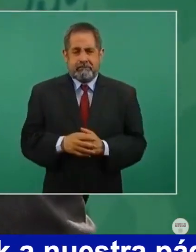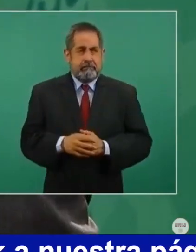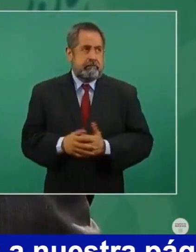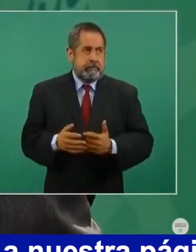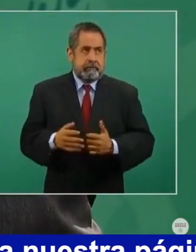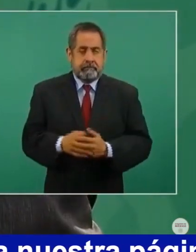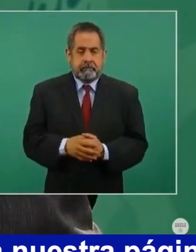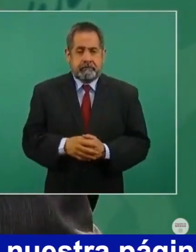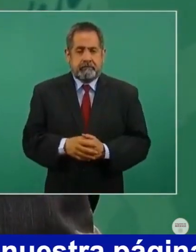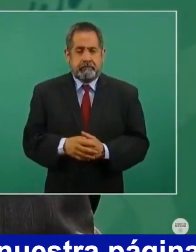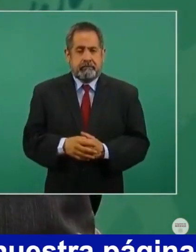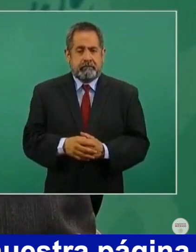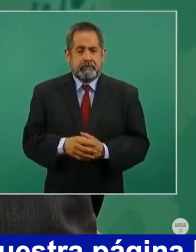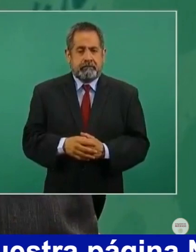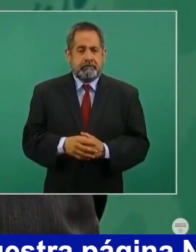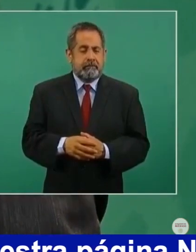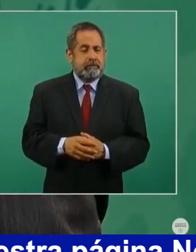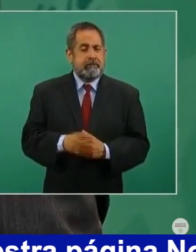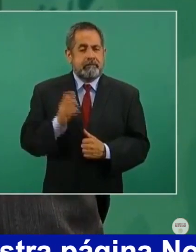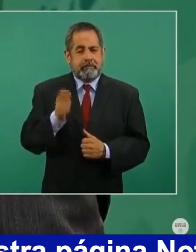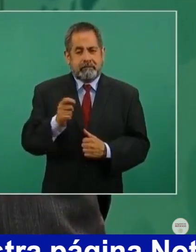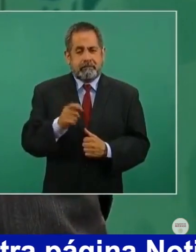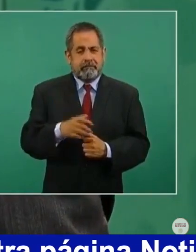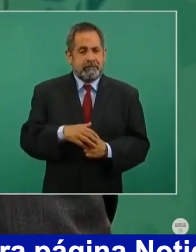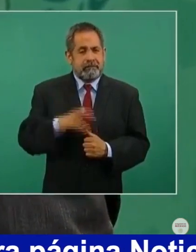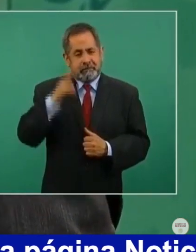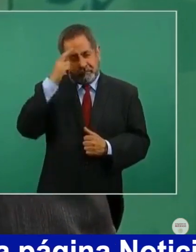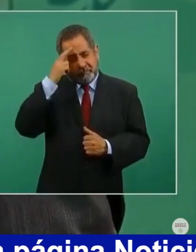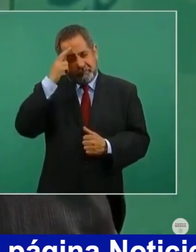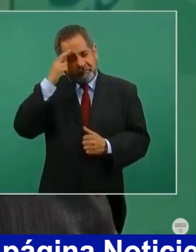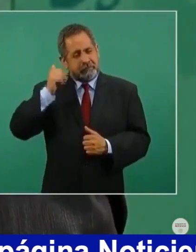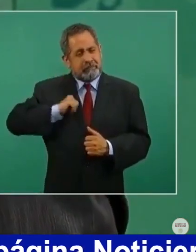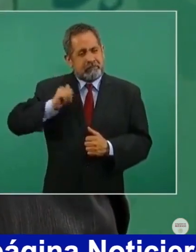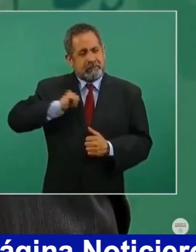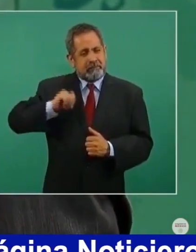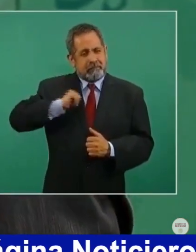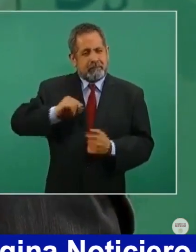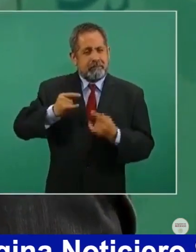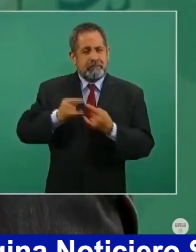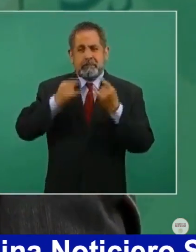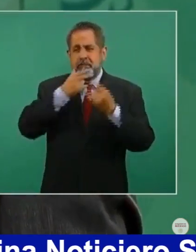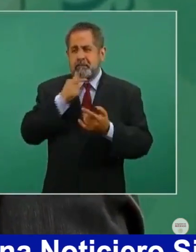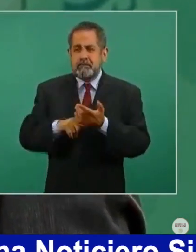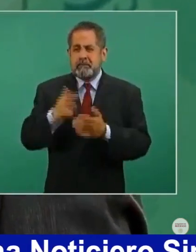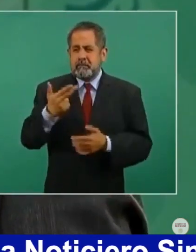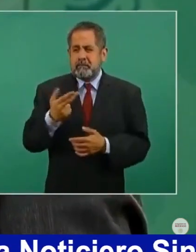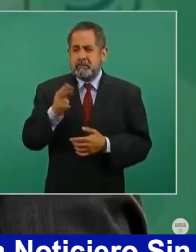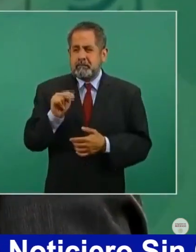apenas había llegado Humboldt a México,